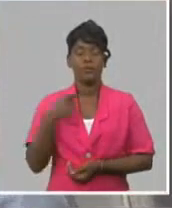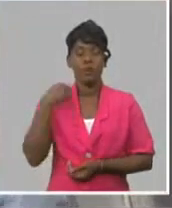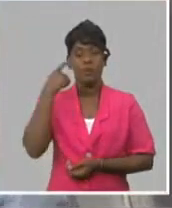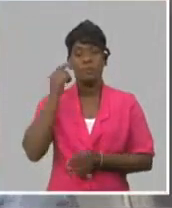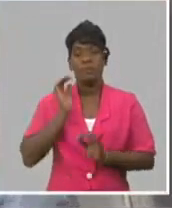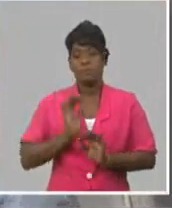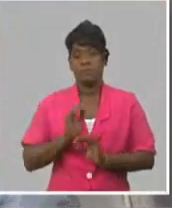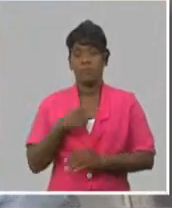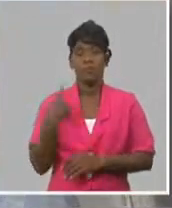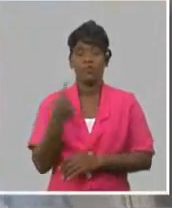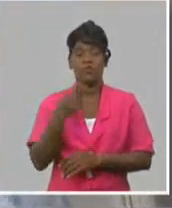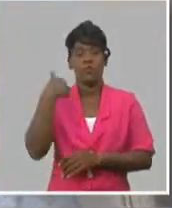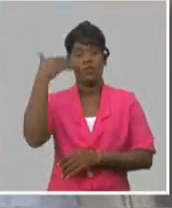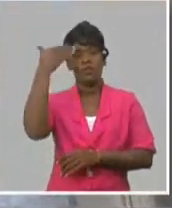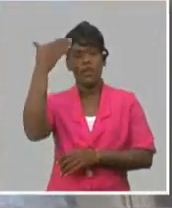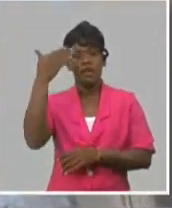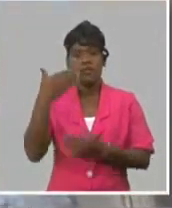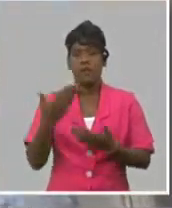también